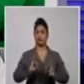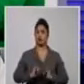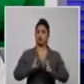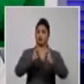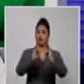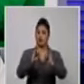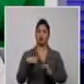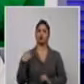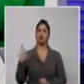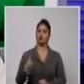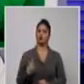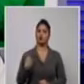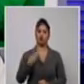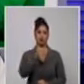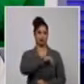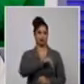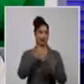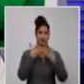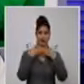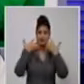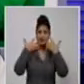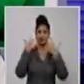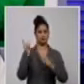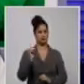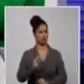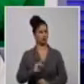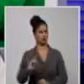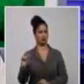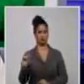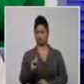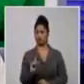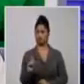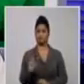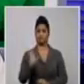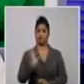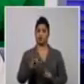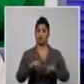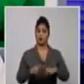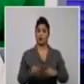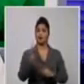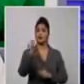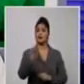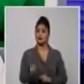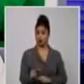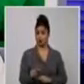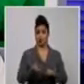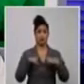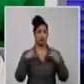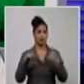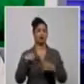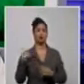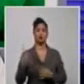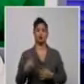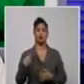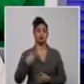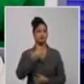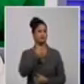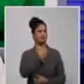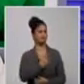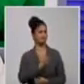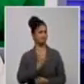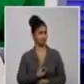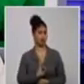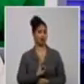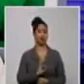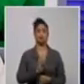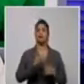porque quisiéramos que quisiéramos no, trabajamos, aplicamos protocolos, nuestros científicos